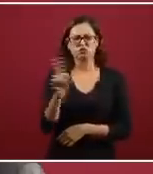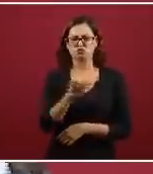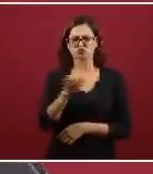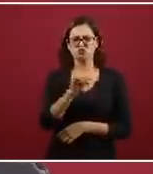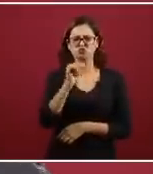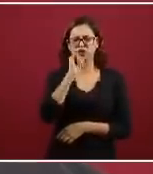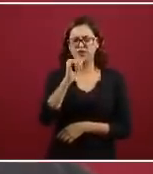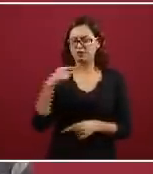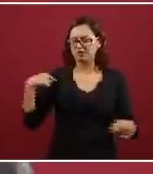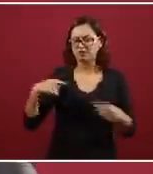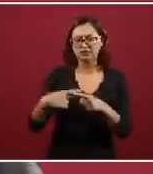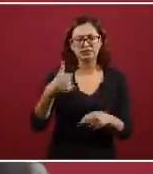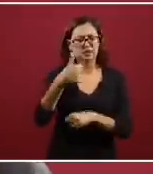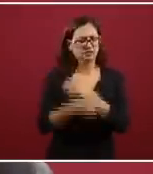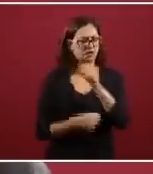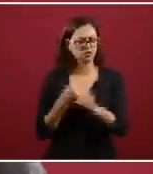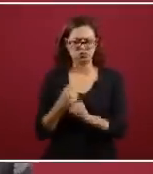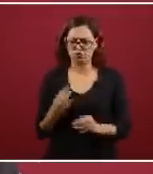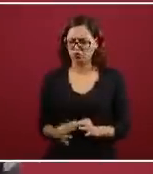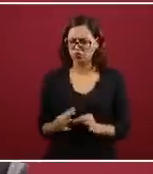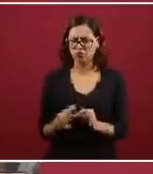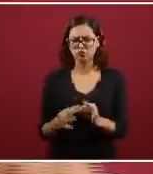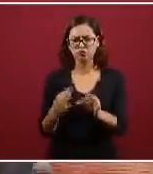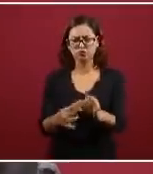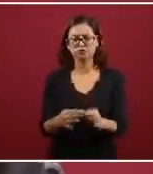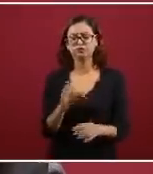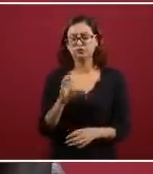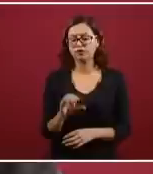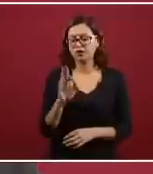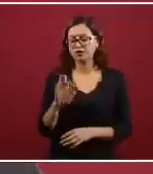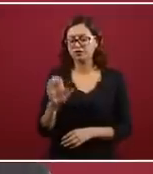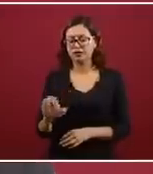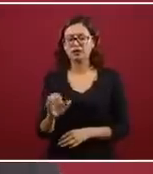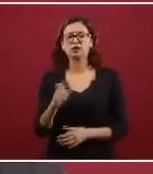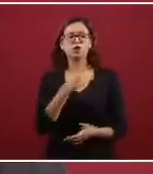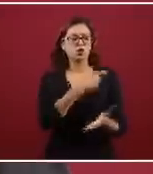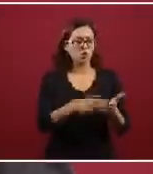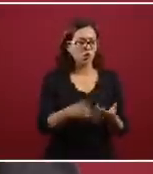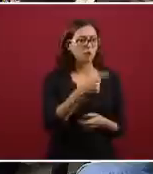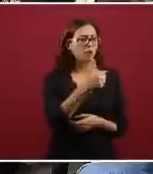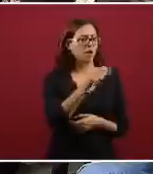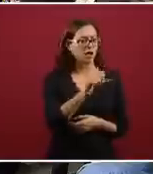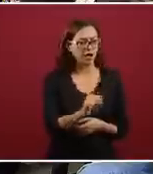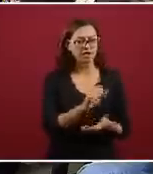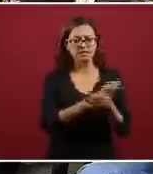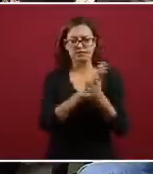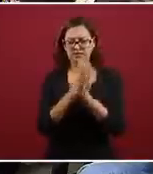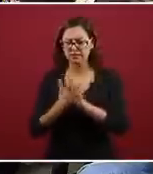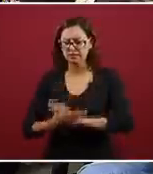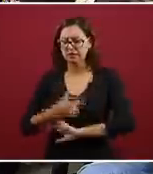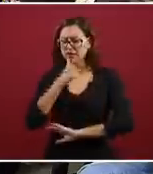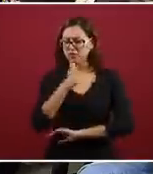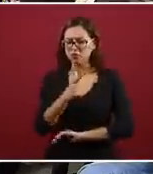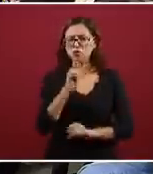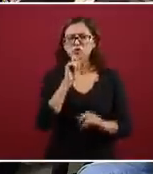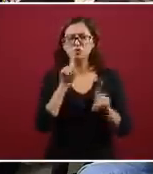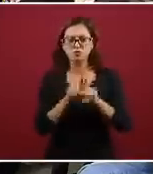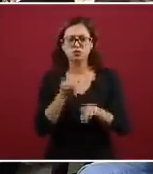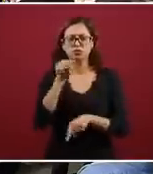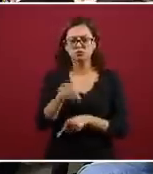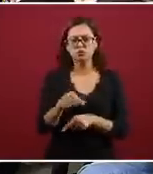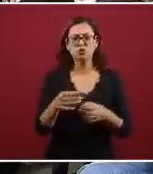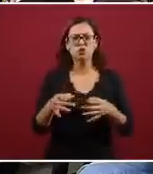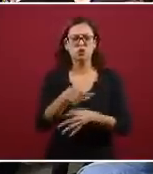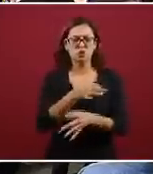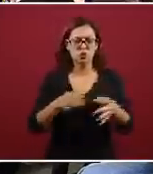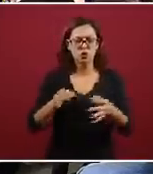cumplir. Bueno, la CFE consume diversos combustibles. Puede, como, tiene nuclear, tiene